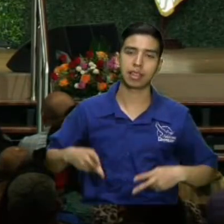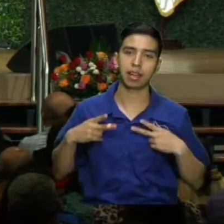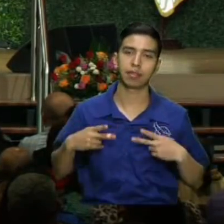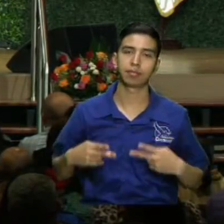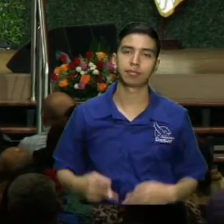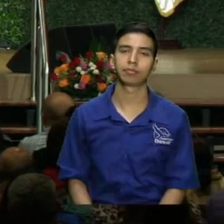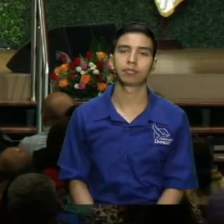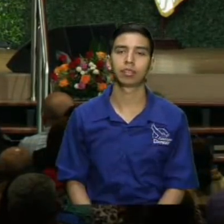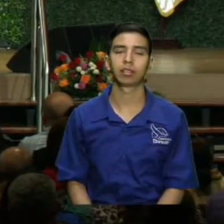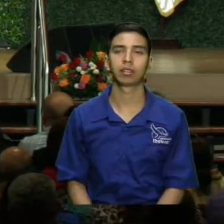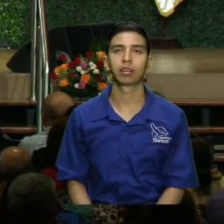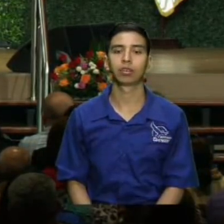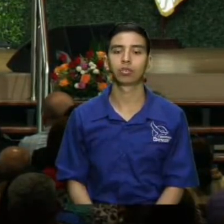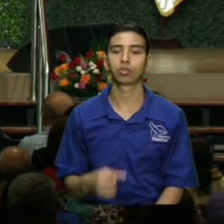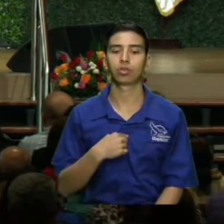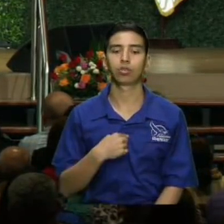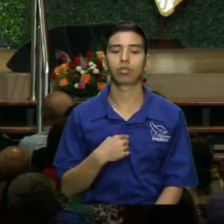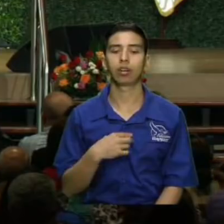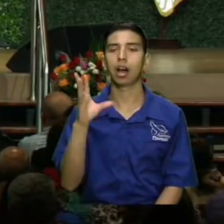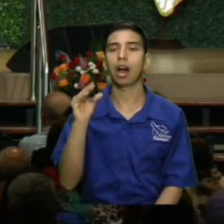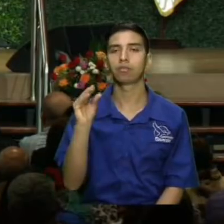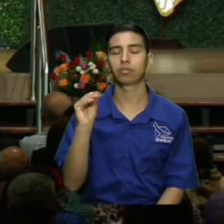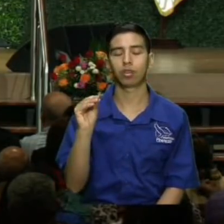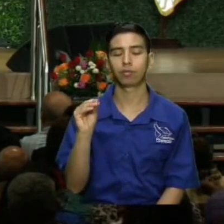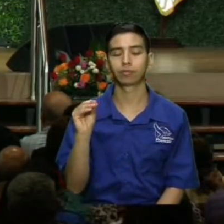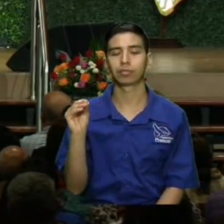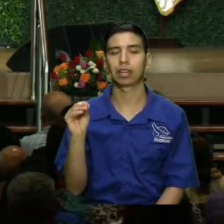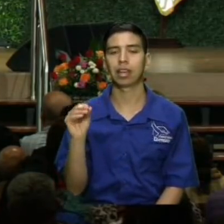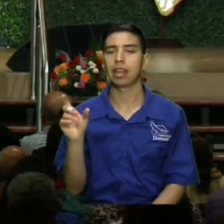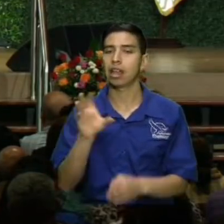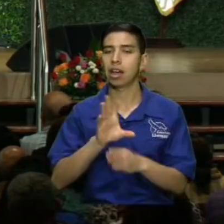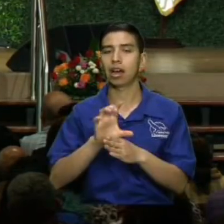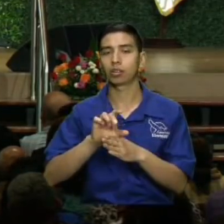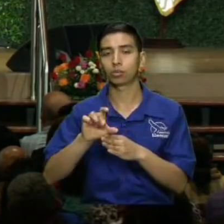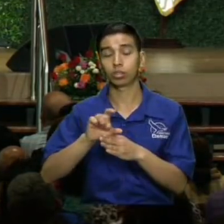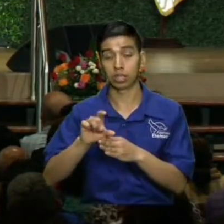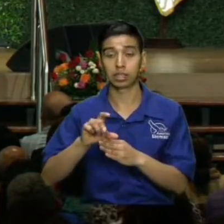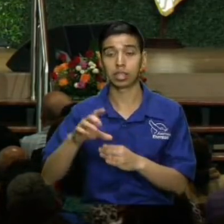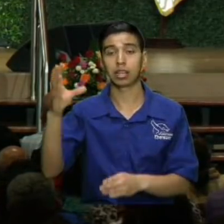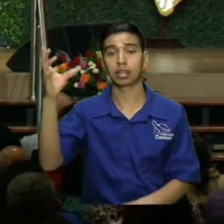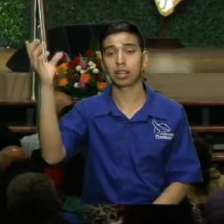hablando en el ámbito de acá, cristiano.